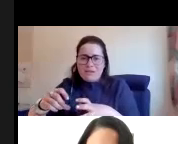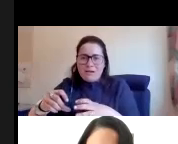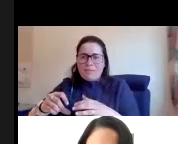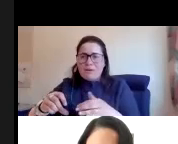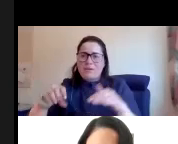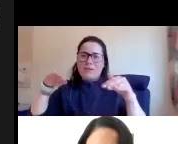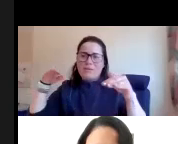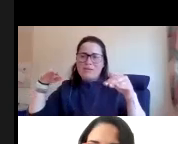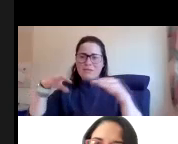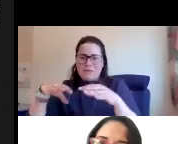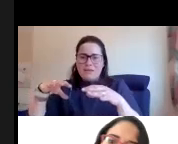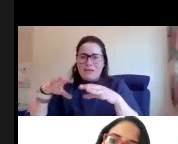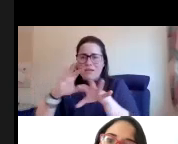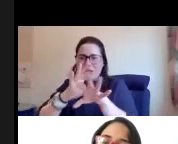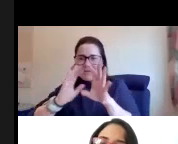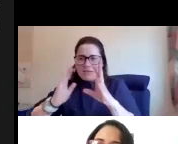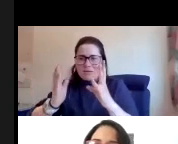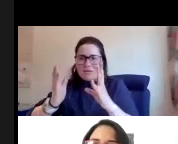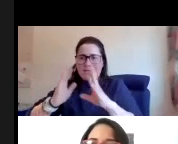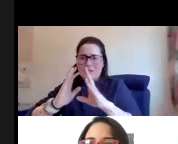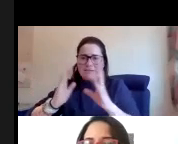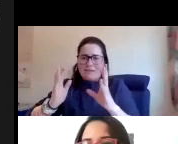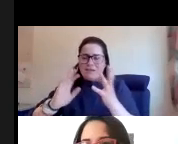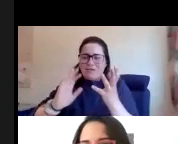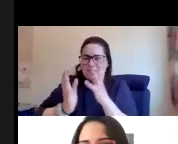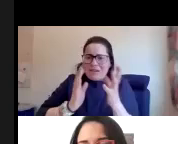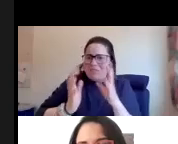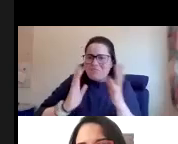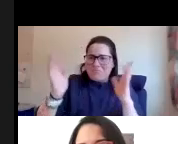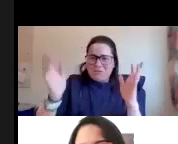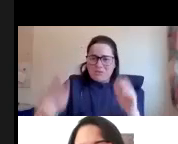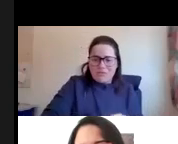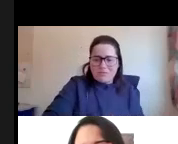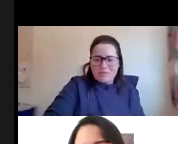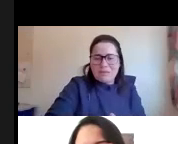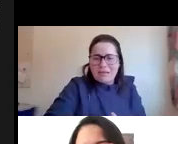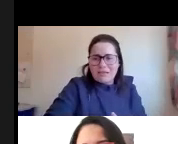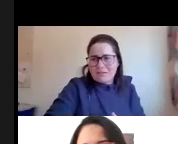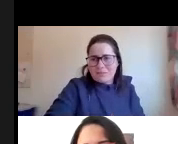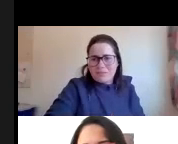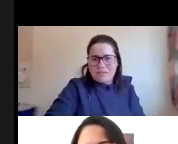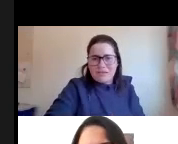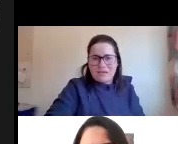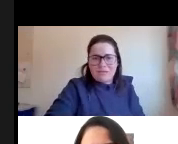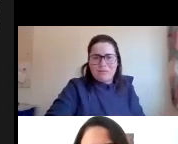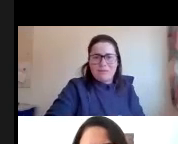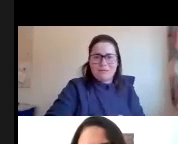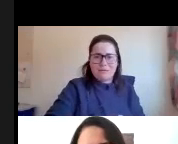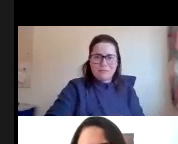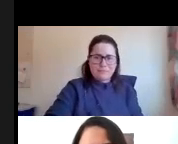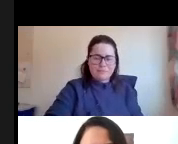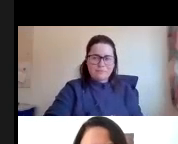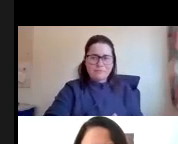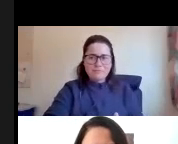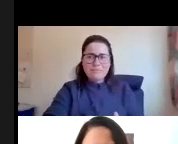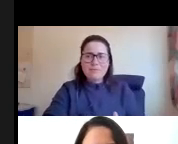pequeña, pero que también está conectada directo a la zona urbana que está ahí. Entonces hay un montón de formas técnicas como pensar en resolver esto.